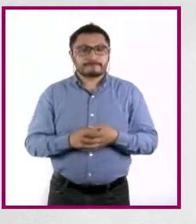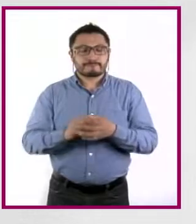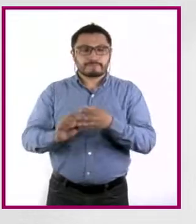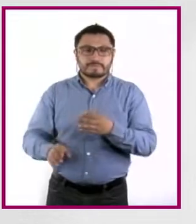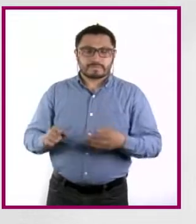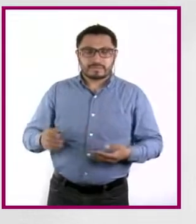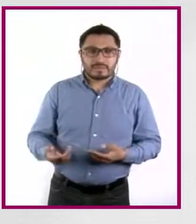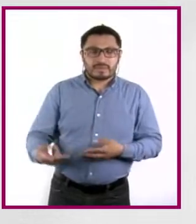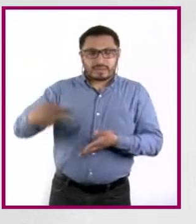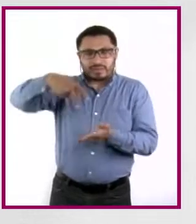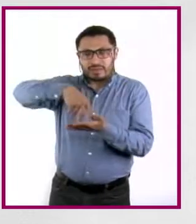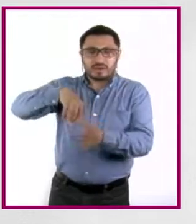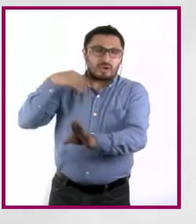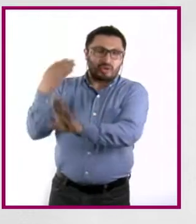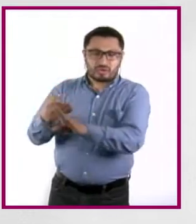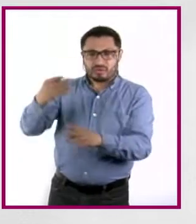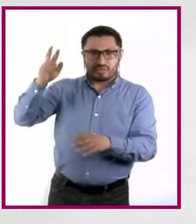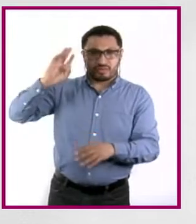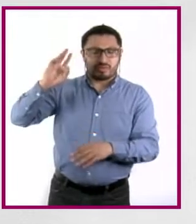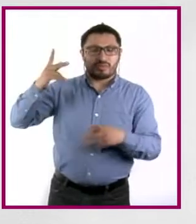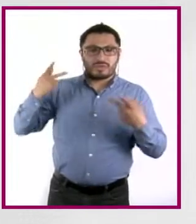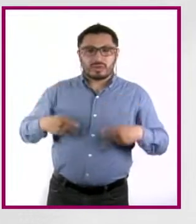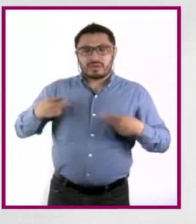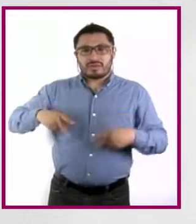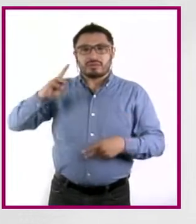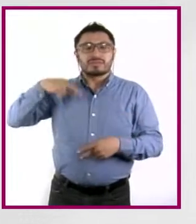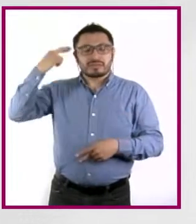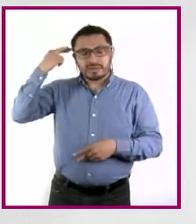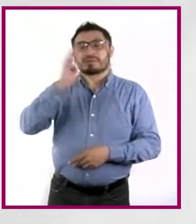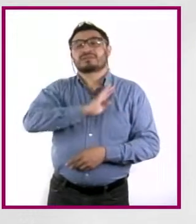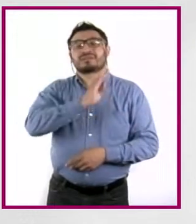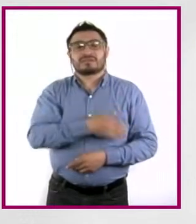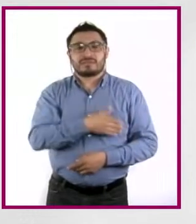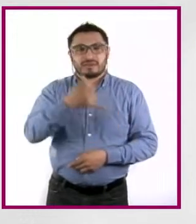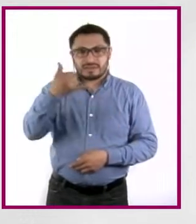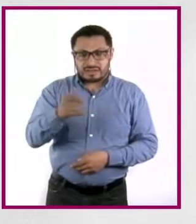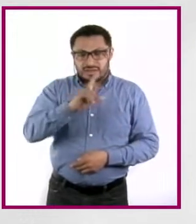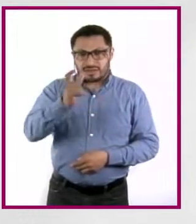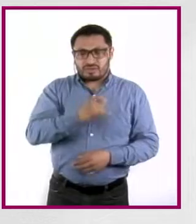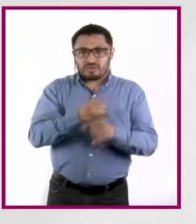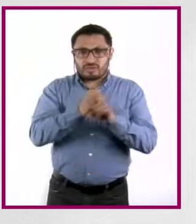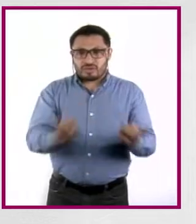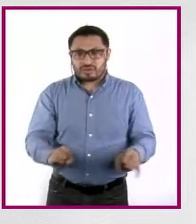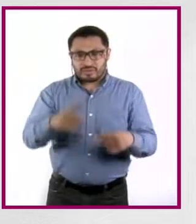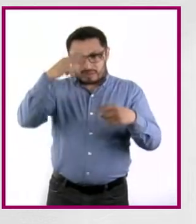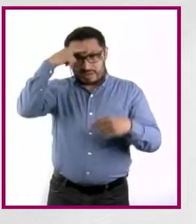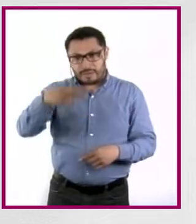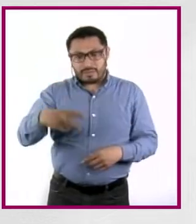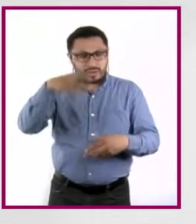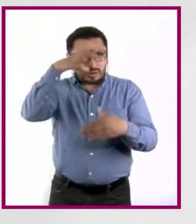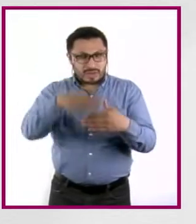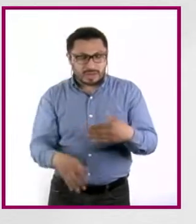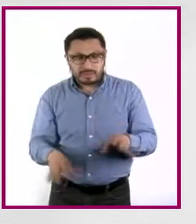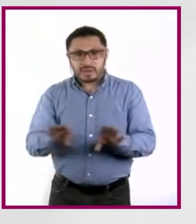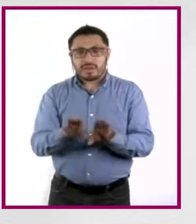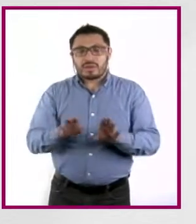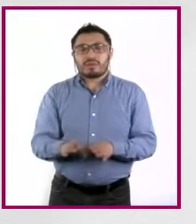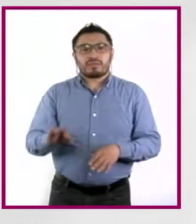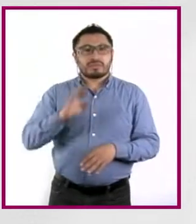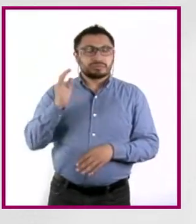las injusticias de la corona y entonces, cuando finalmente se concretó la independencia del país, se abrió una esperanza de que las